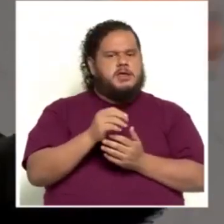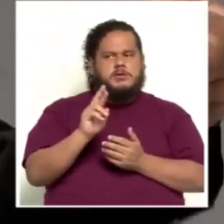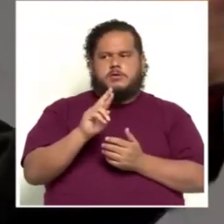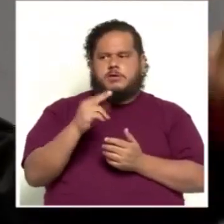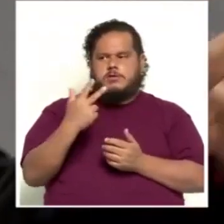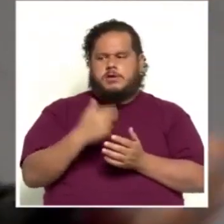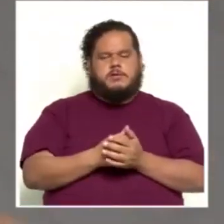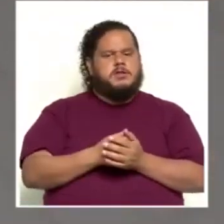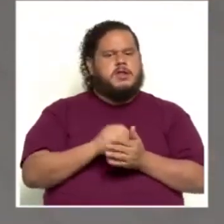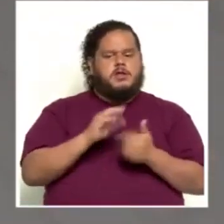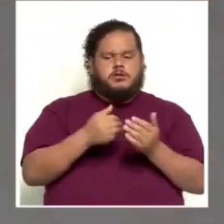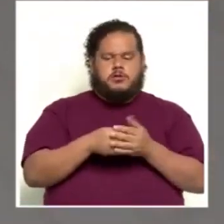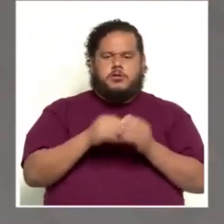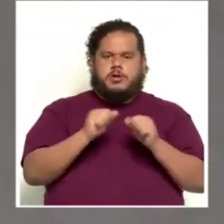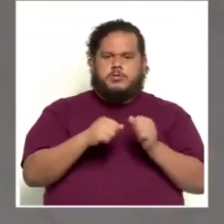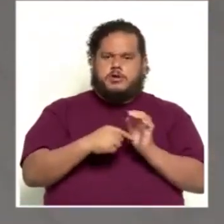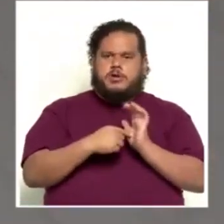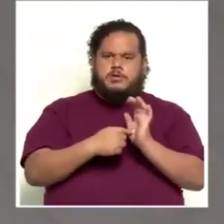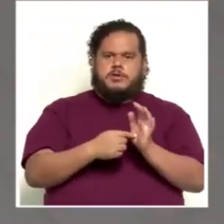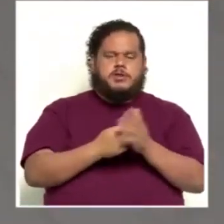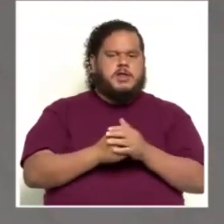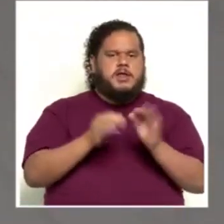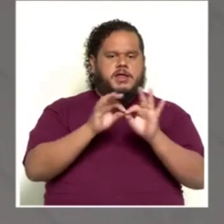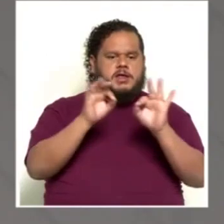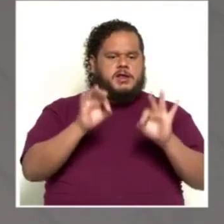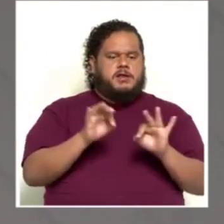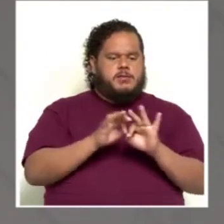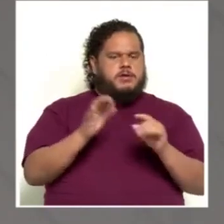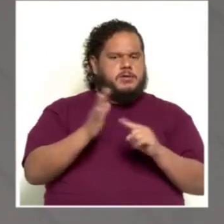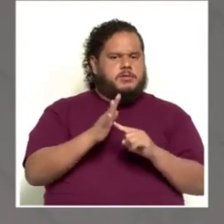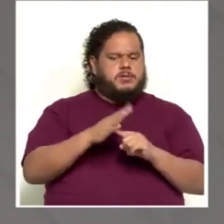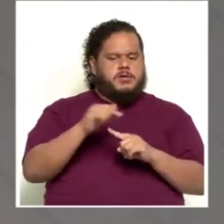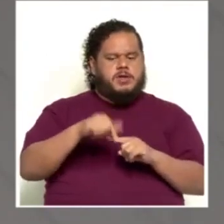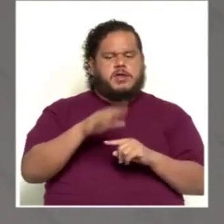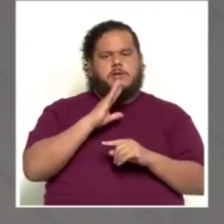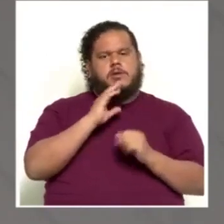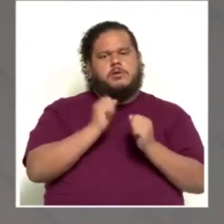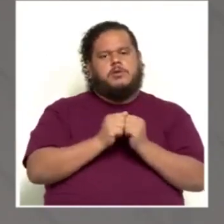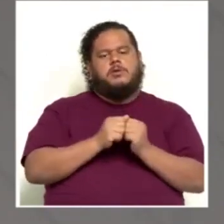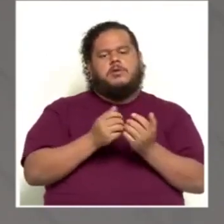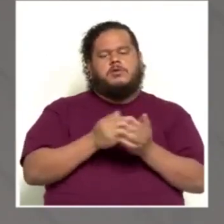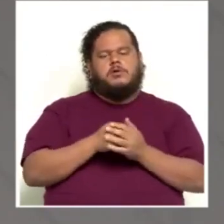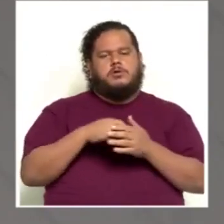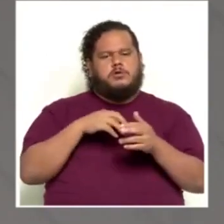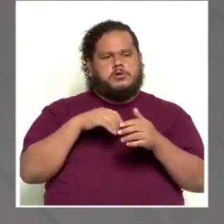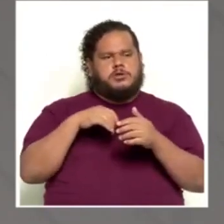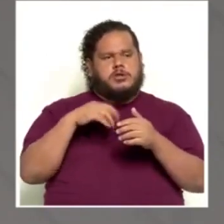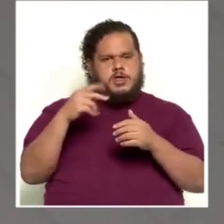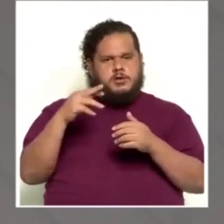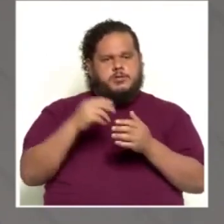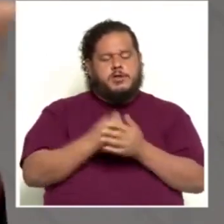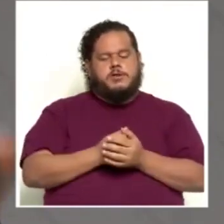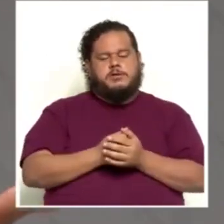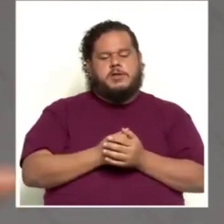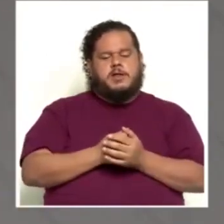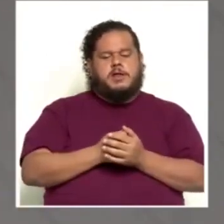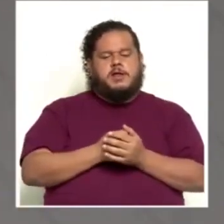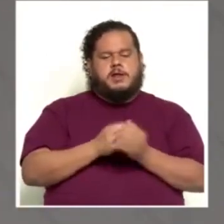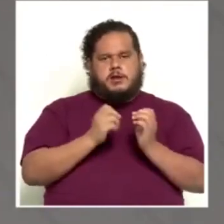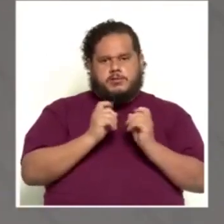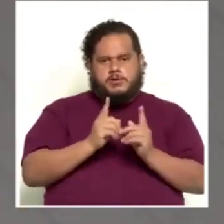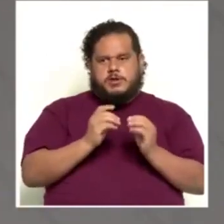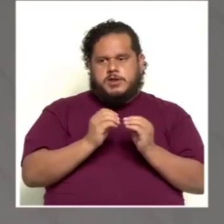con lo que podría representar en el marco del populismo, ya aquí conversado por los colegas, la alternativa más potable